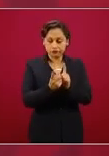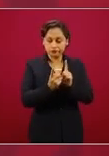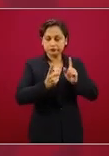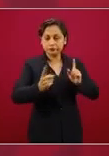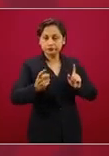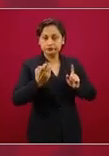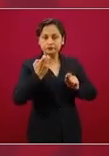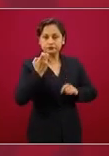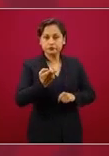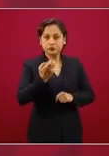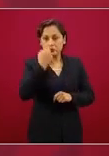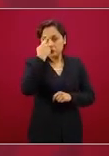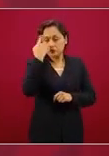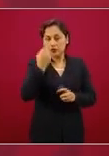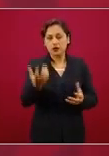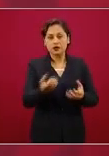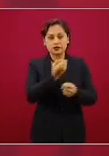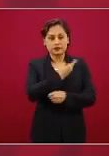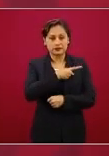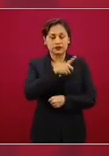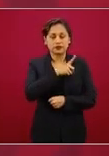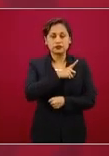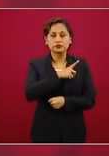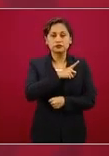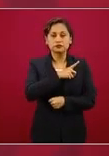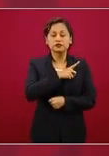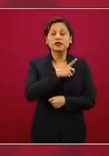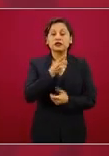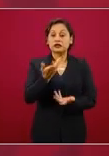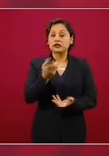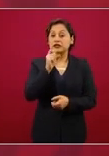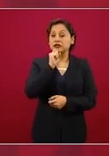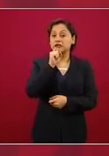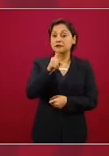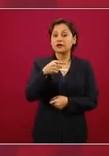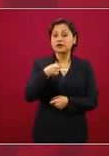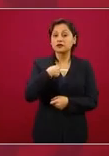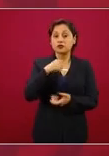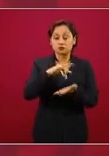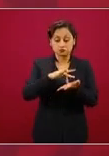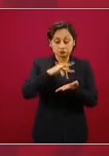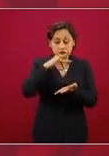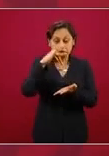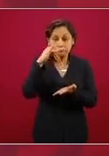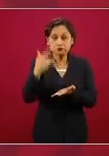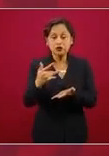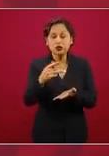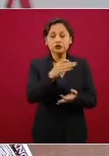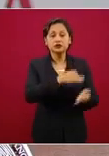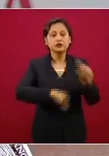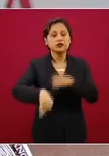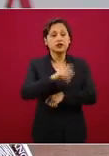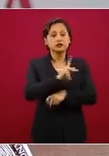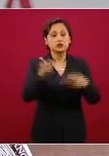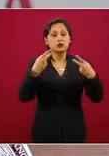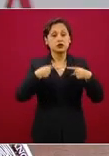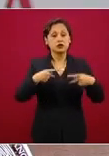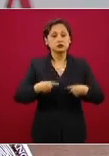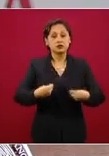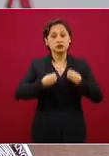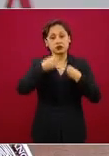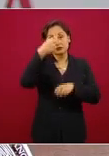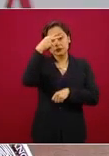nuevamente a la participación central que ha tenido la población mexicana. Gracias a ellos